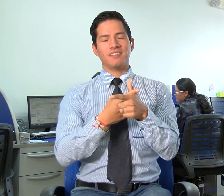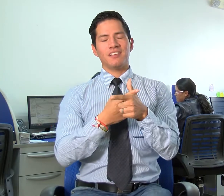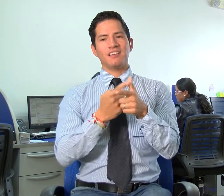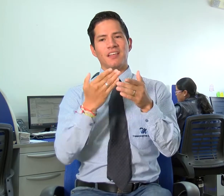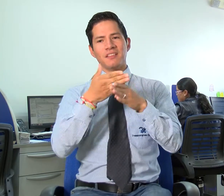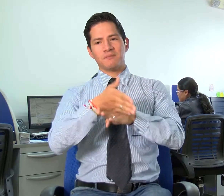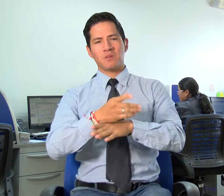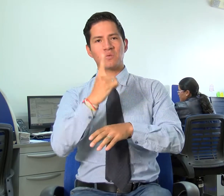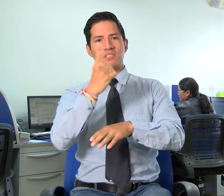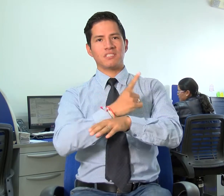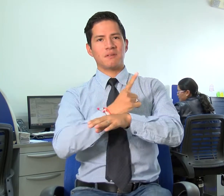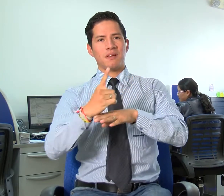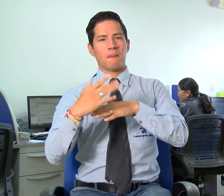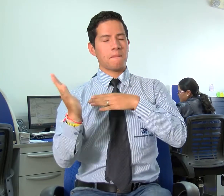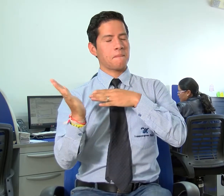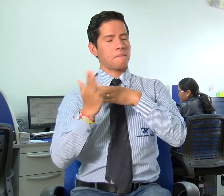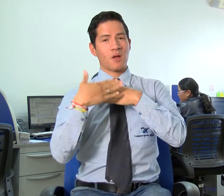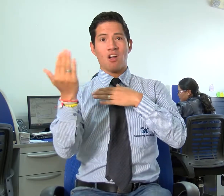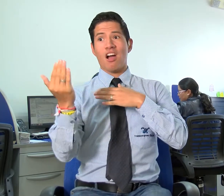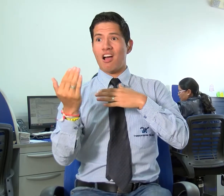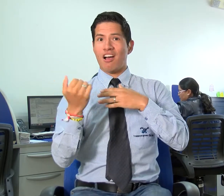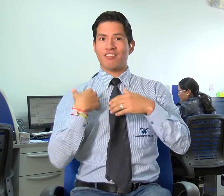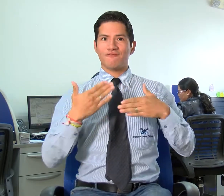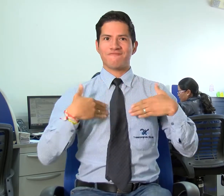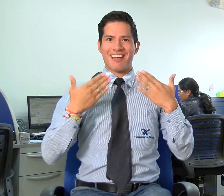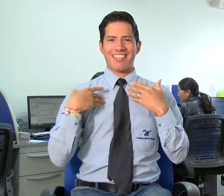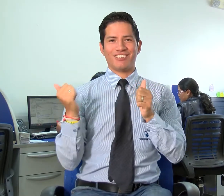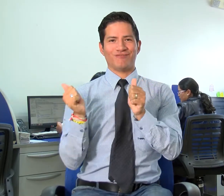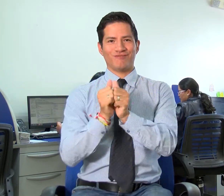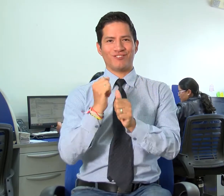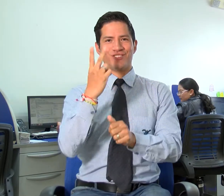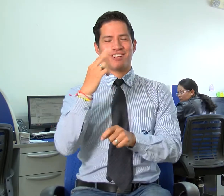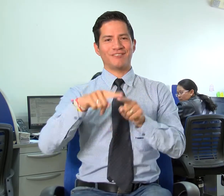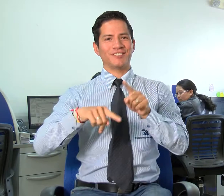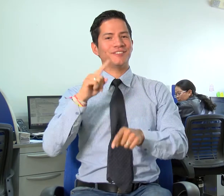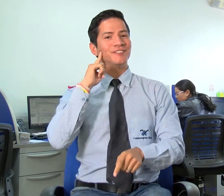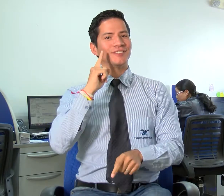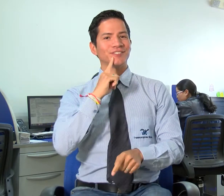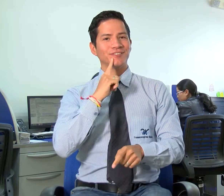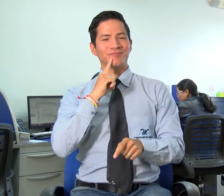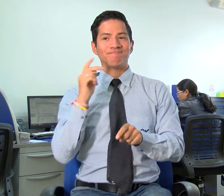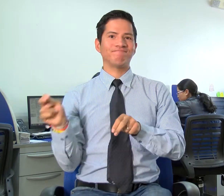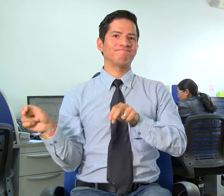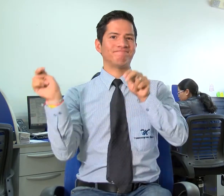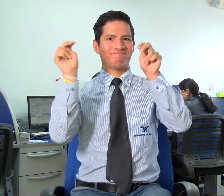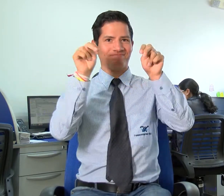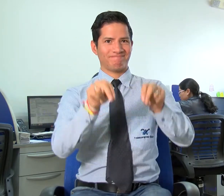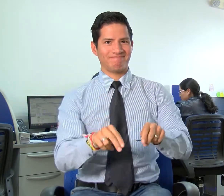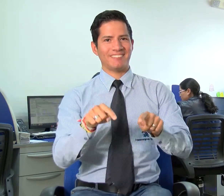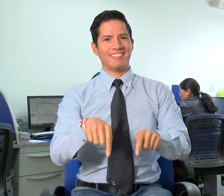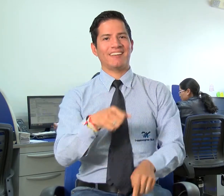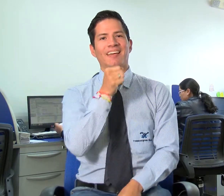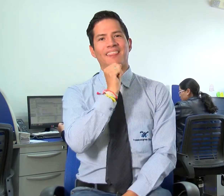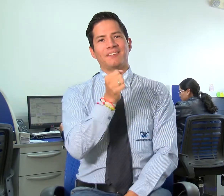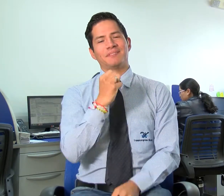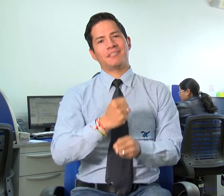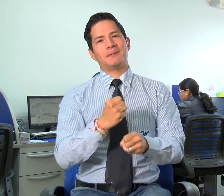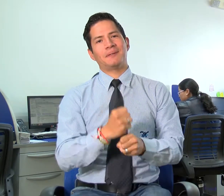Se tardaron poco realmente. Talento humano nos llamó. Realizaron la entrevista y me aceptaron.